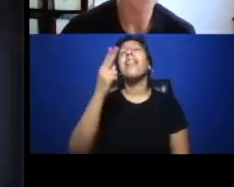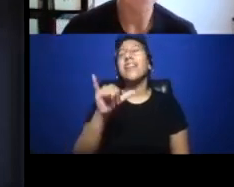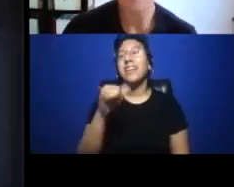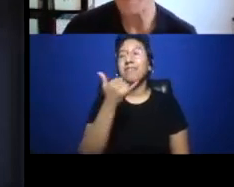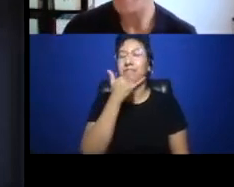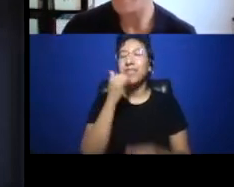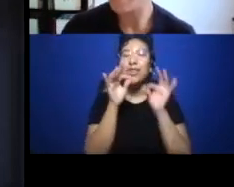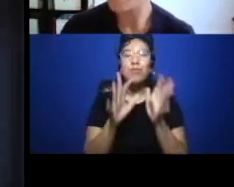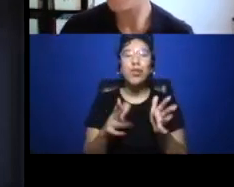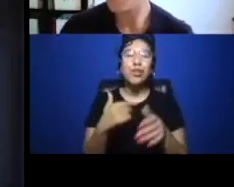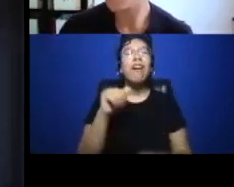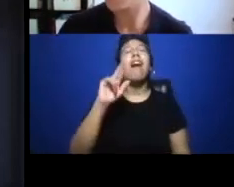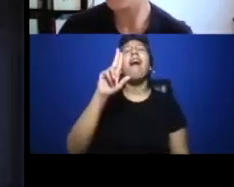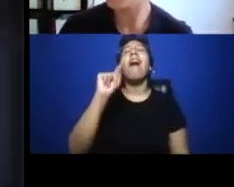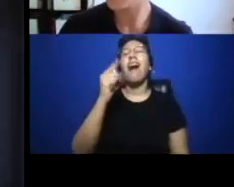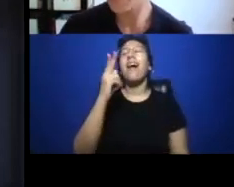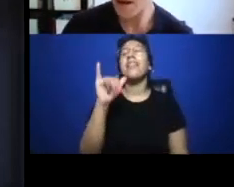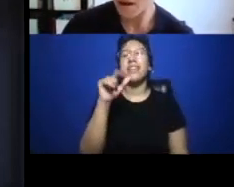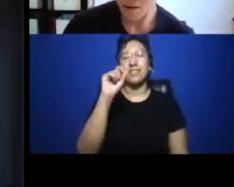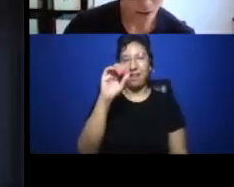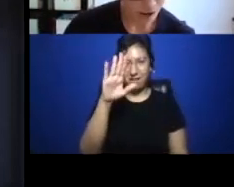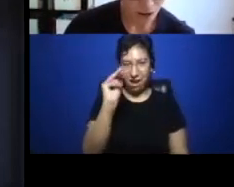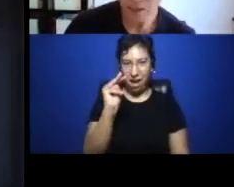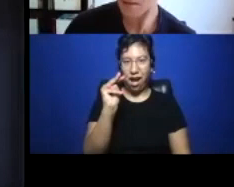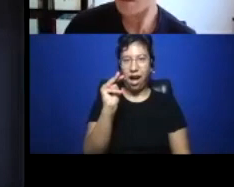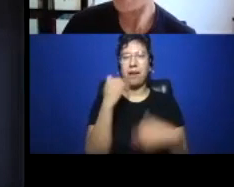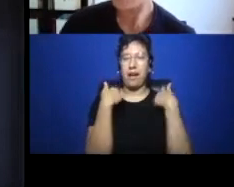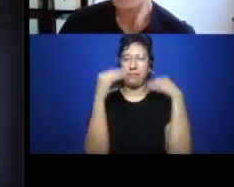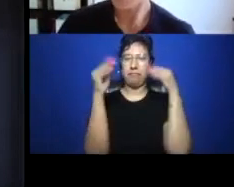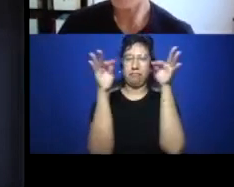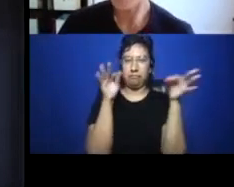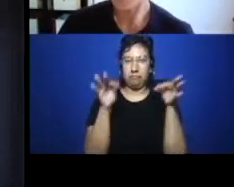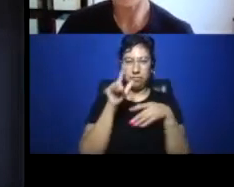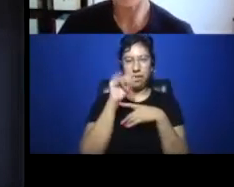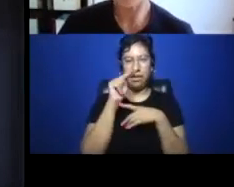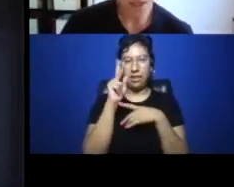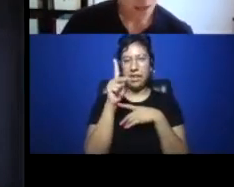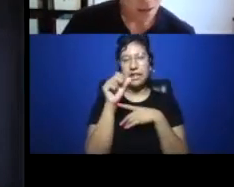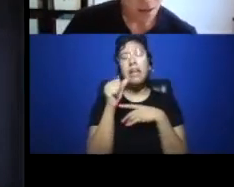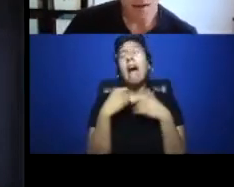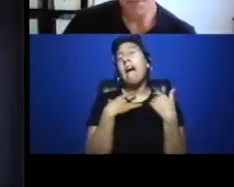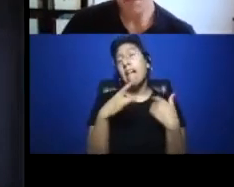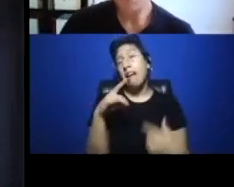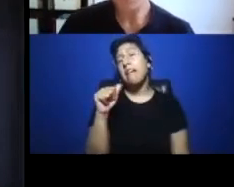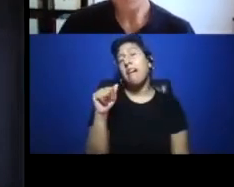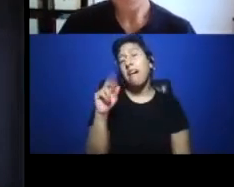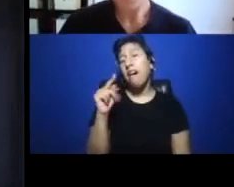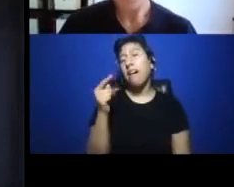O pueden ir a la página o el sitio web, alfi.com, y ahí tienen los enlaces para descargar. A mí me